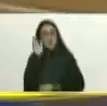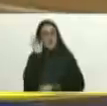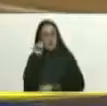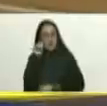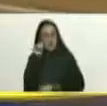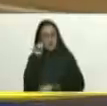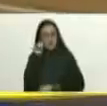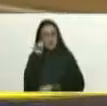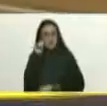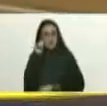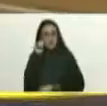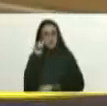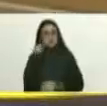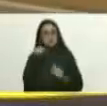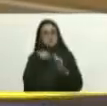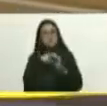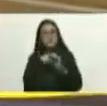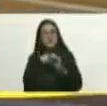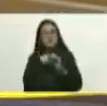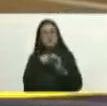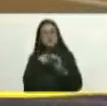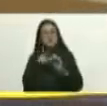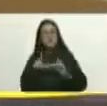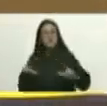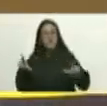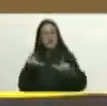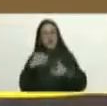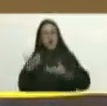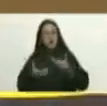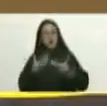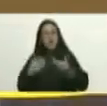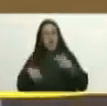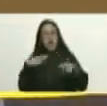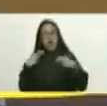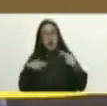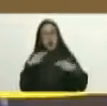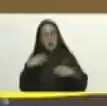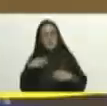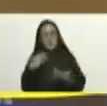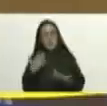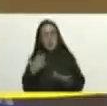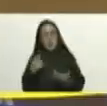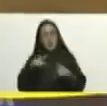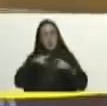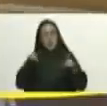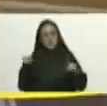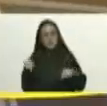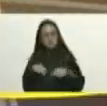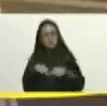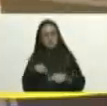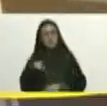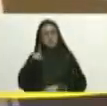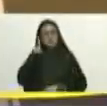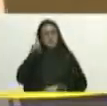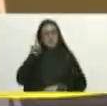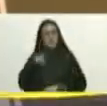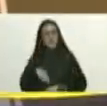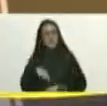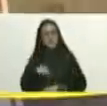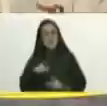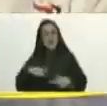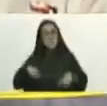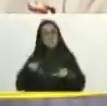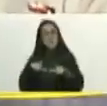baños, sala, cocina, comedor, pero además también, presidente, bueno, con